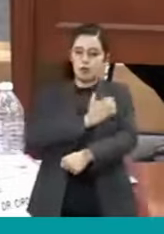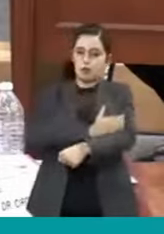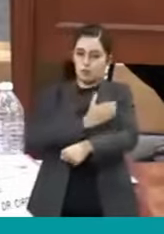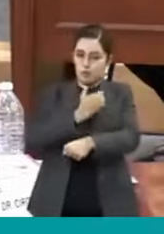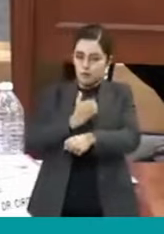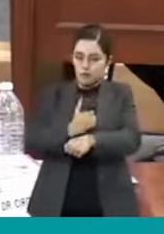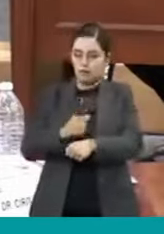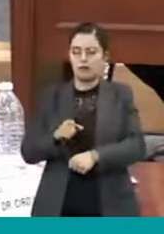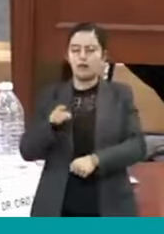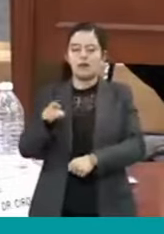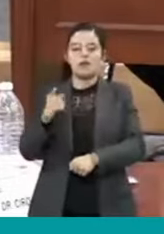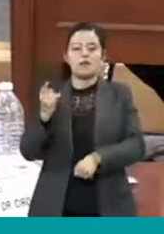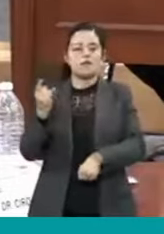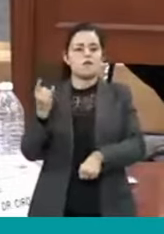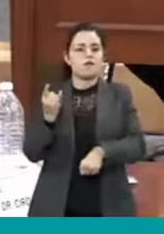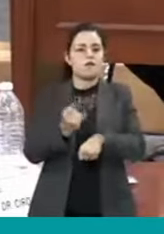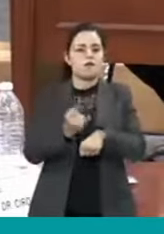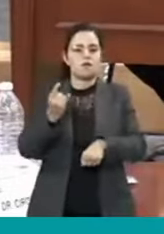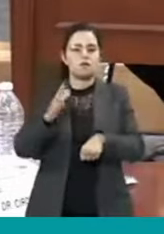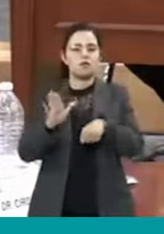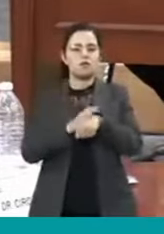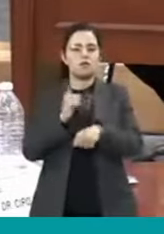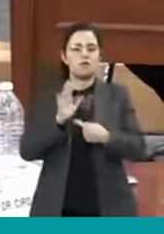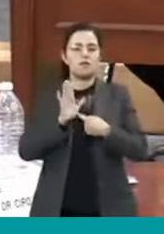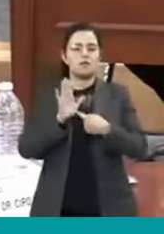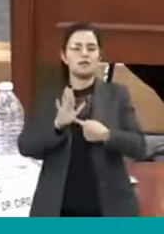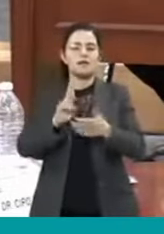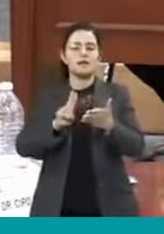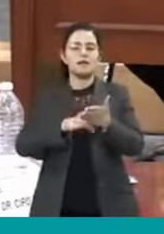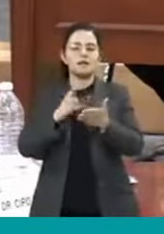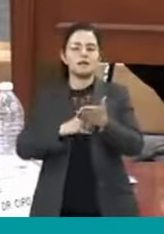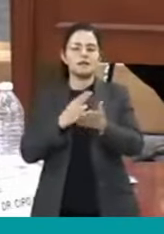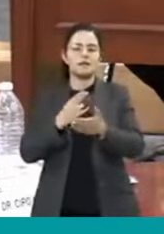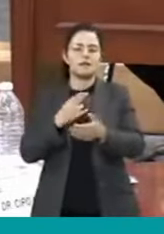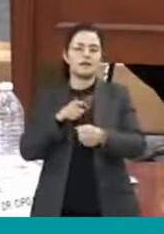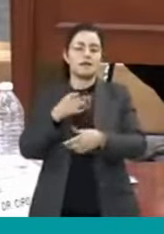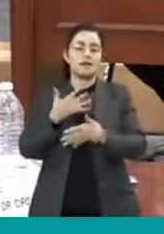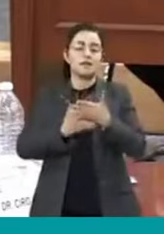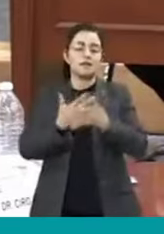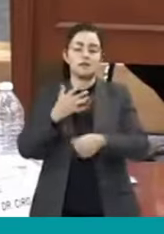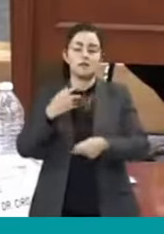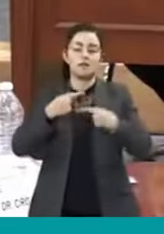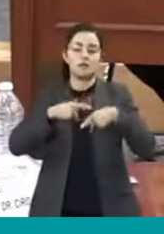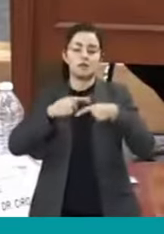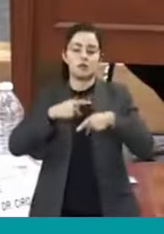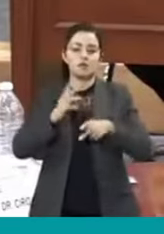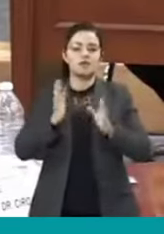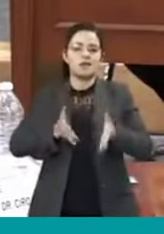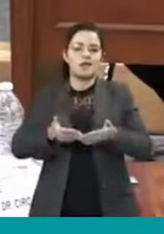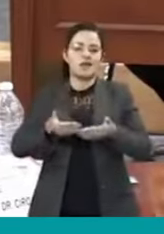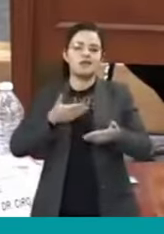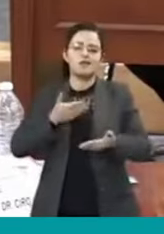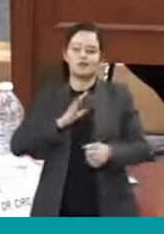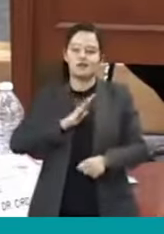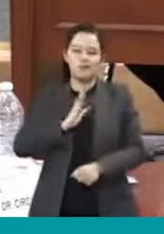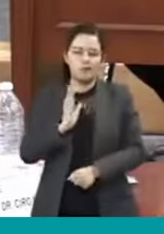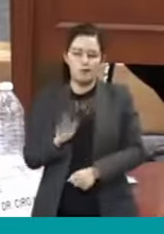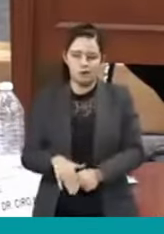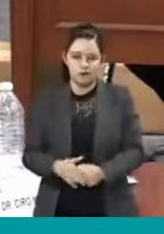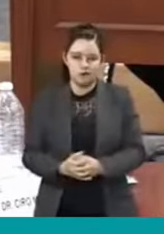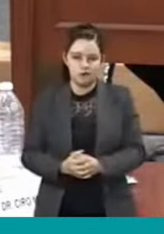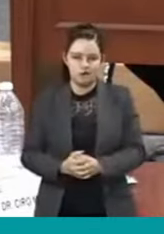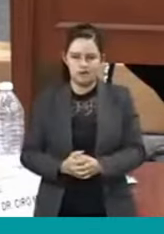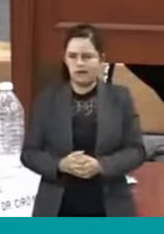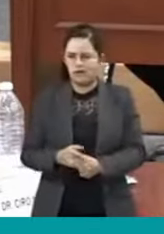fraude al presentar quince mil firmas de personas fallecidas como apoyo a la revocación de mandato Cómo pudieron obtener